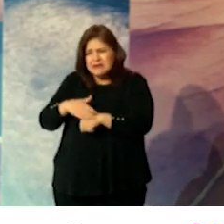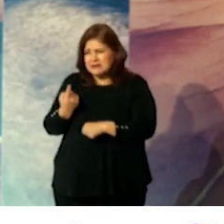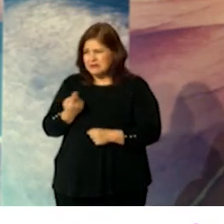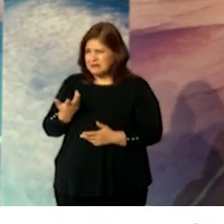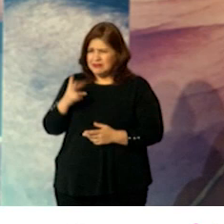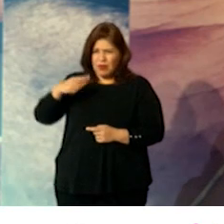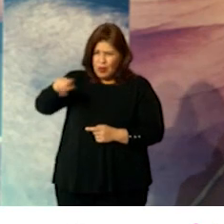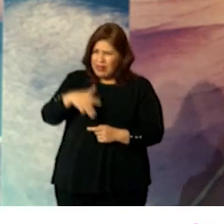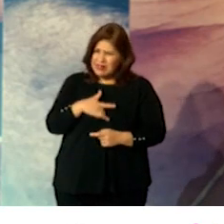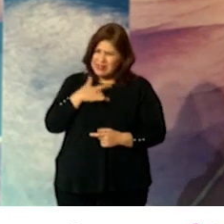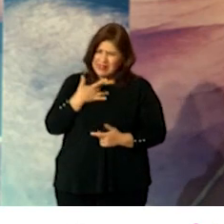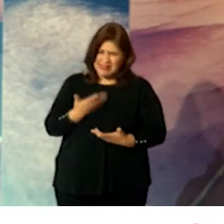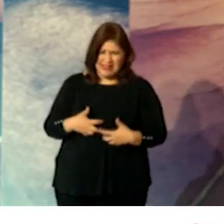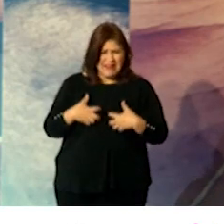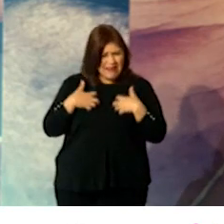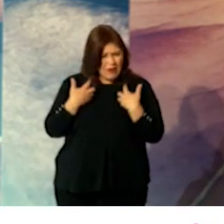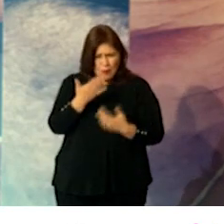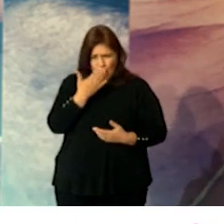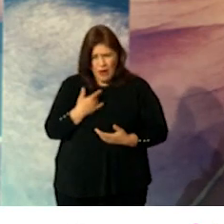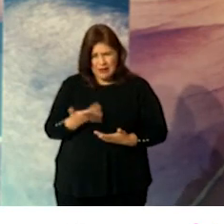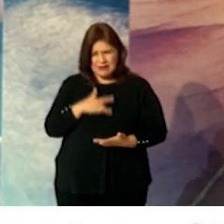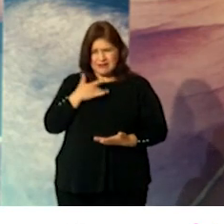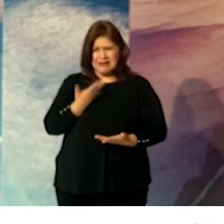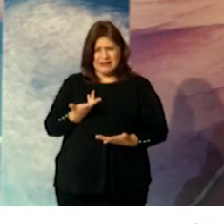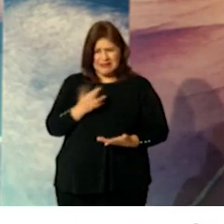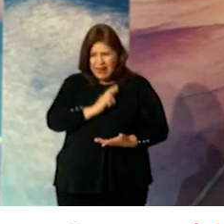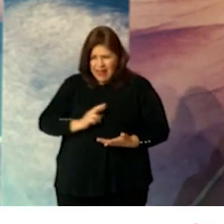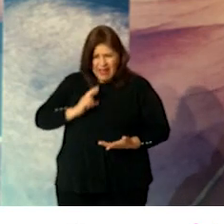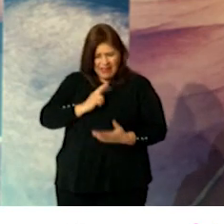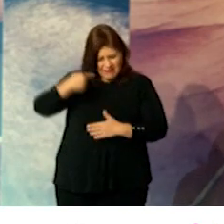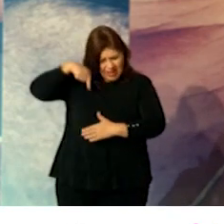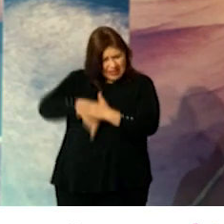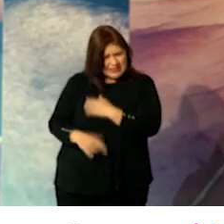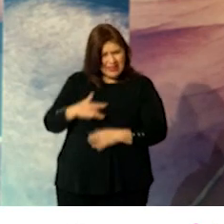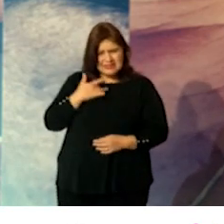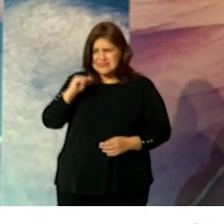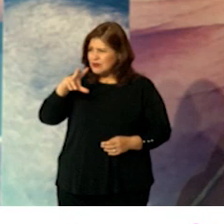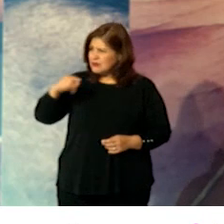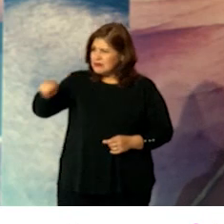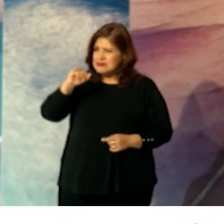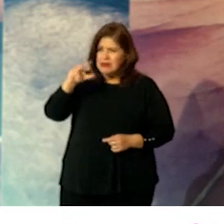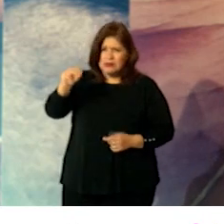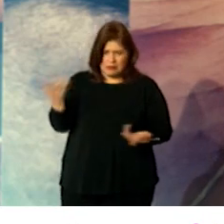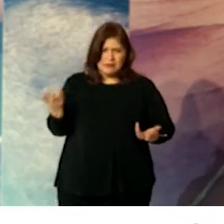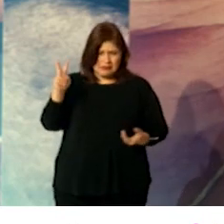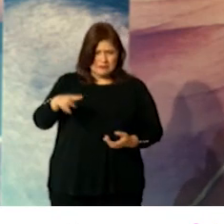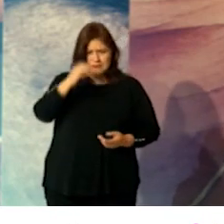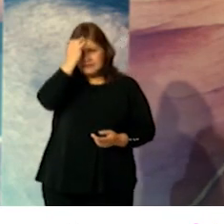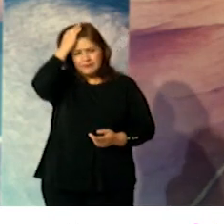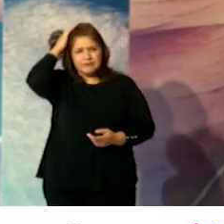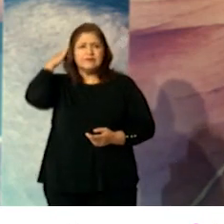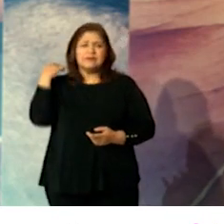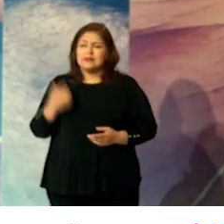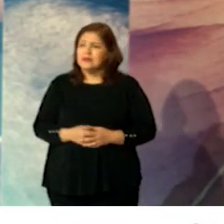impotencia? ¿No tienen como esta generación como rabia profunda? Sí o sí, probablemente la mayoría, ¿no? Y